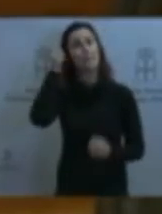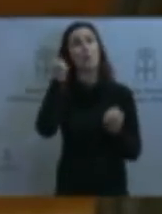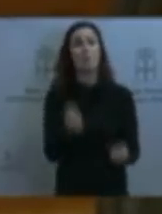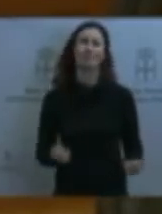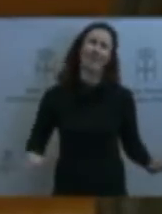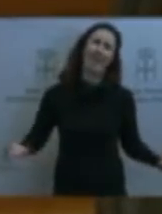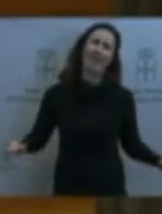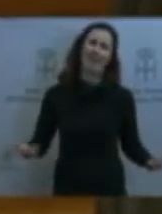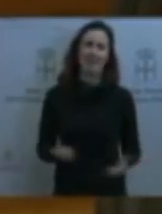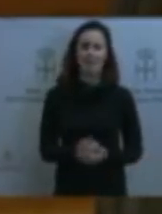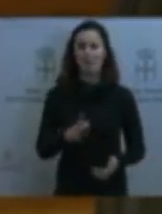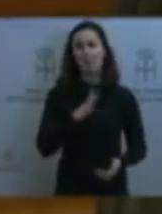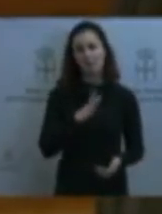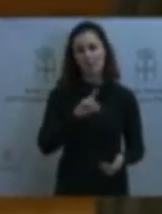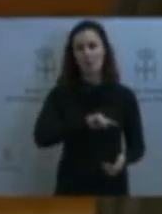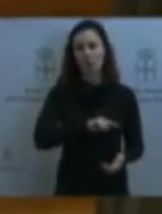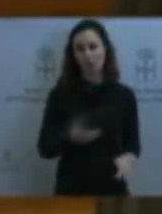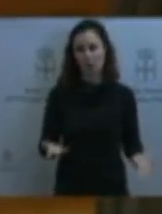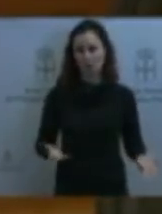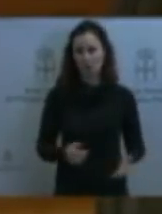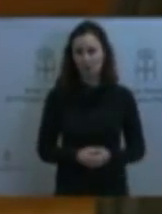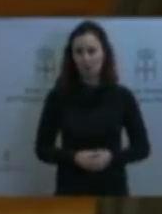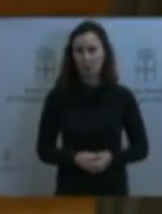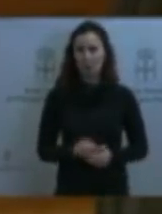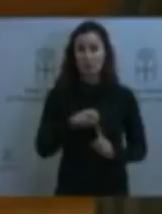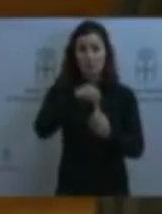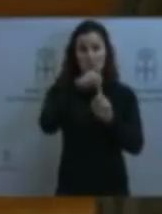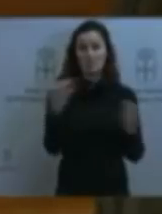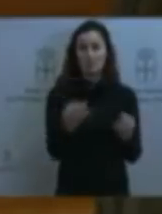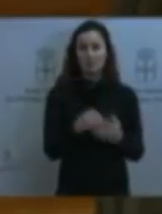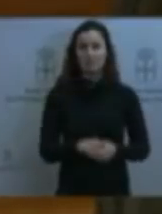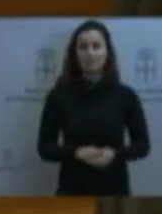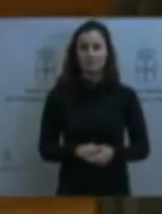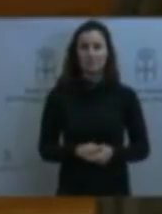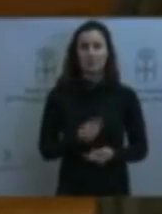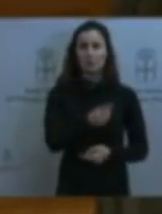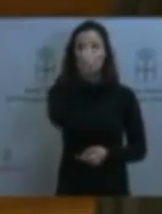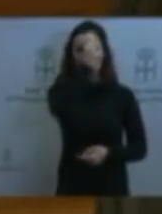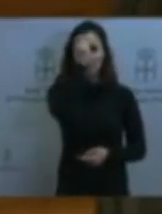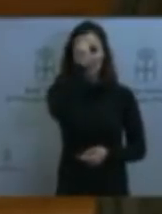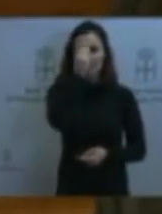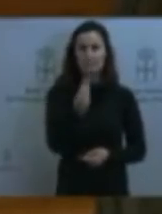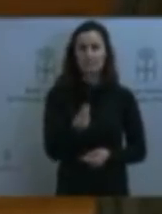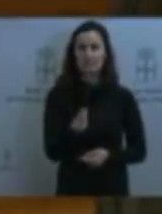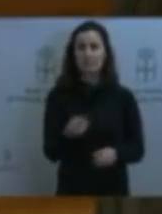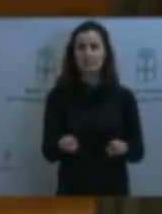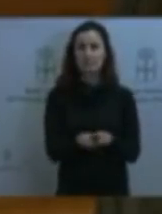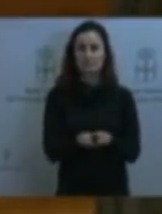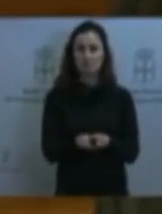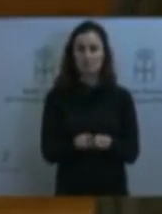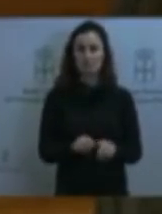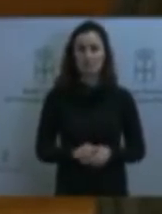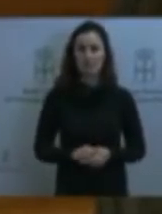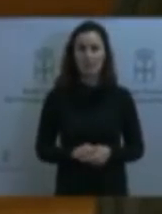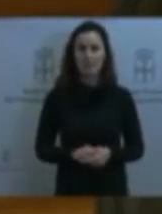asunto central es, ¿usted qué considera, cómo plantea, se le ocurre plantear que dentro de